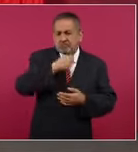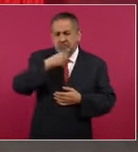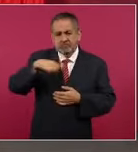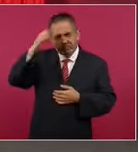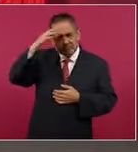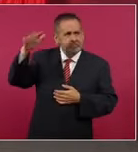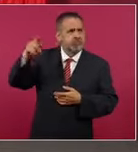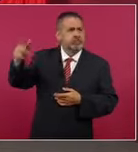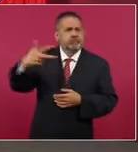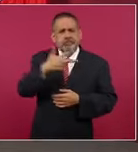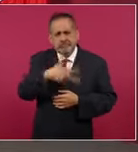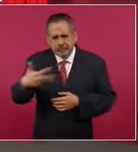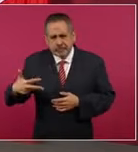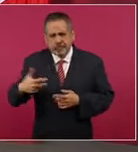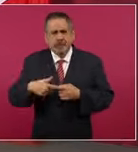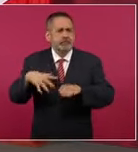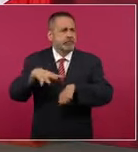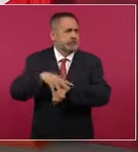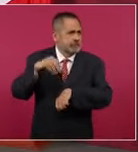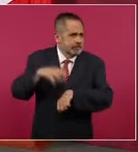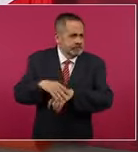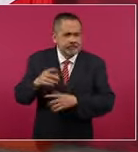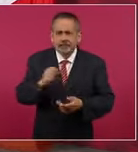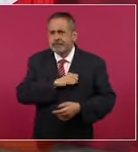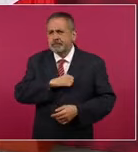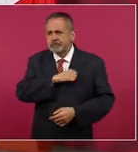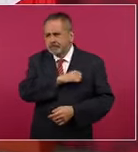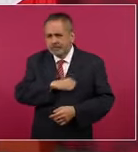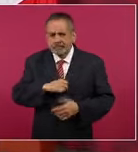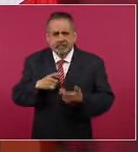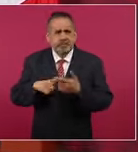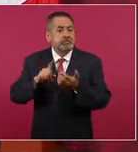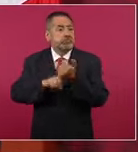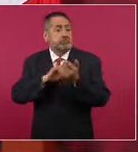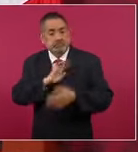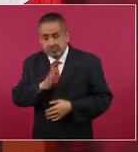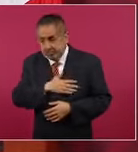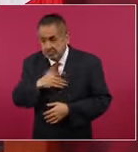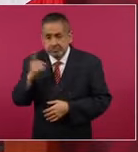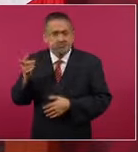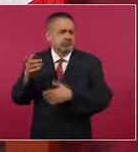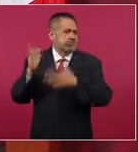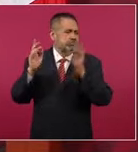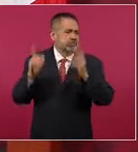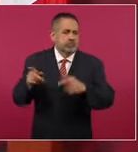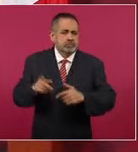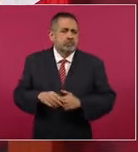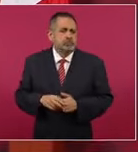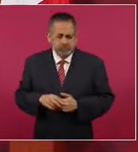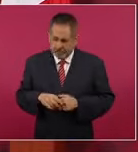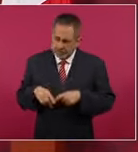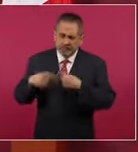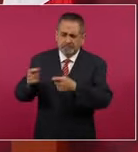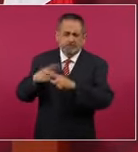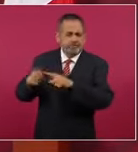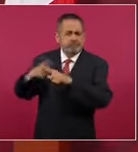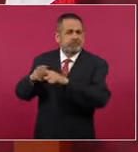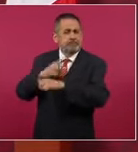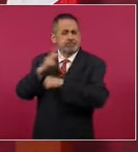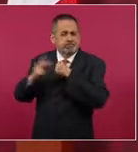Dinamarca, en Suecia, incluso en España, y en otros